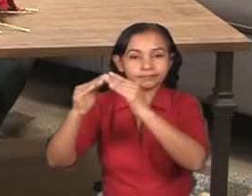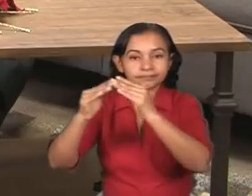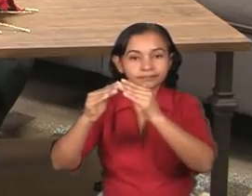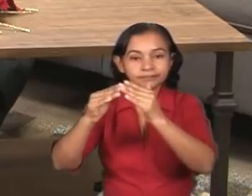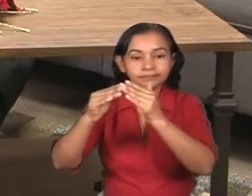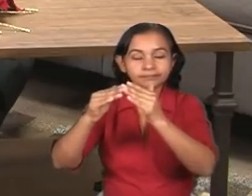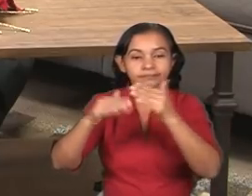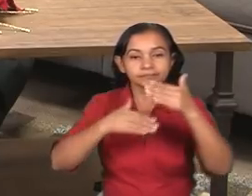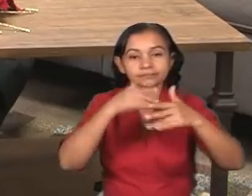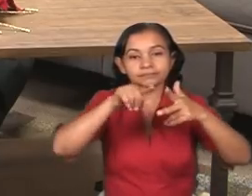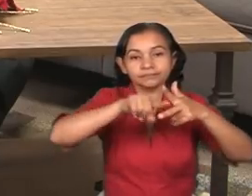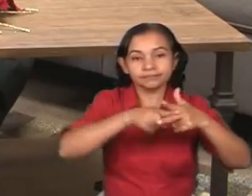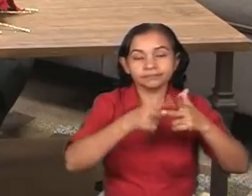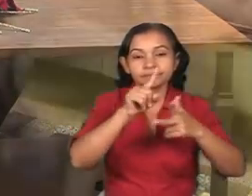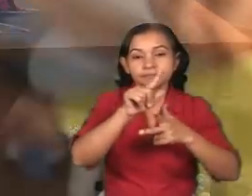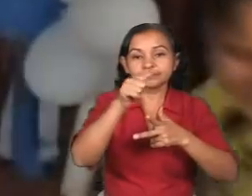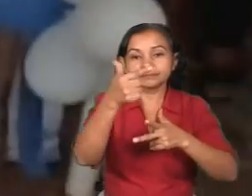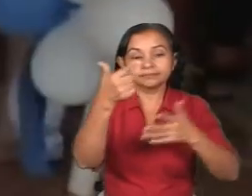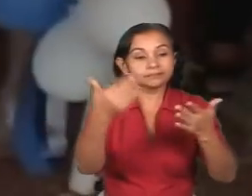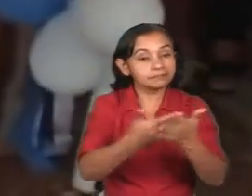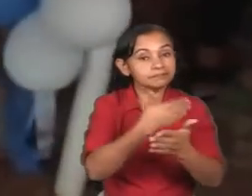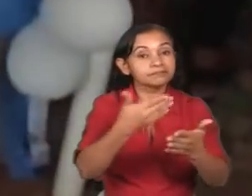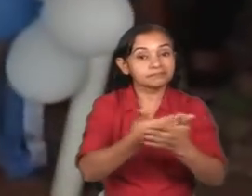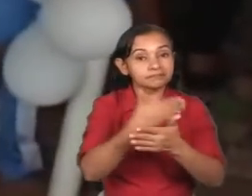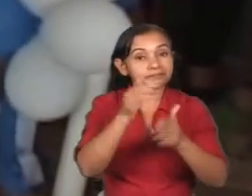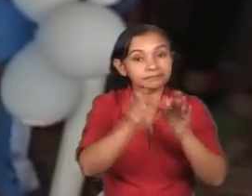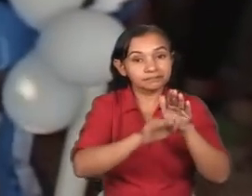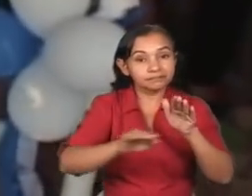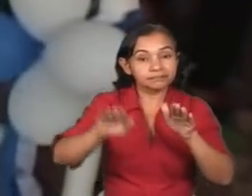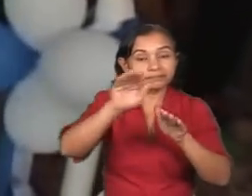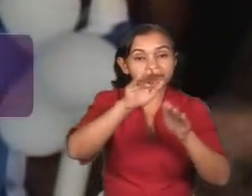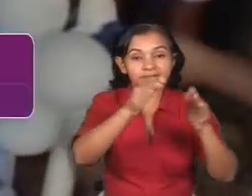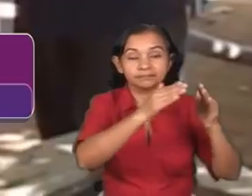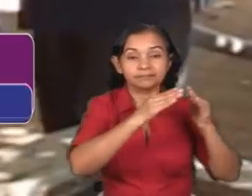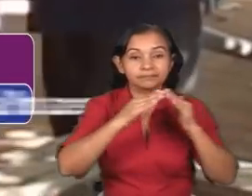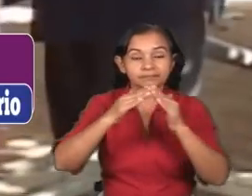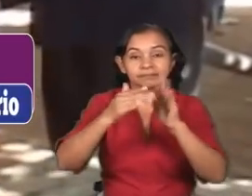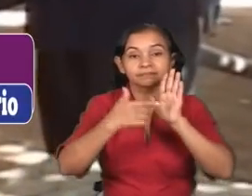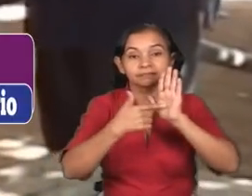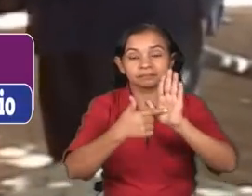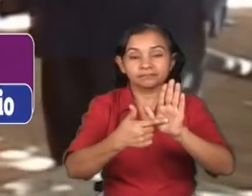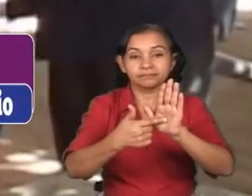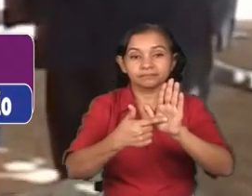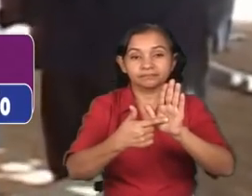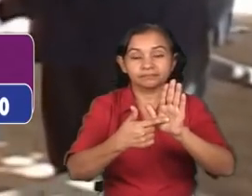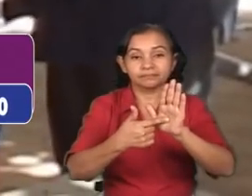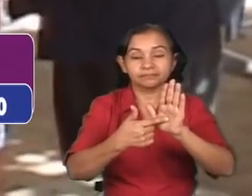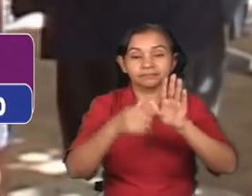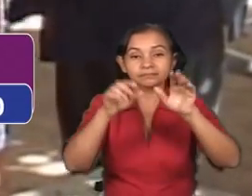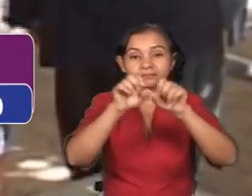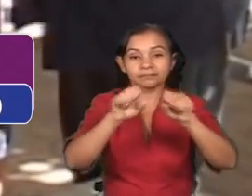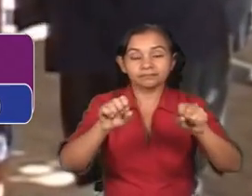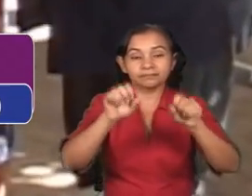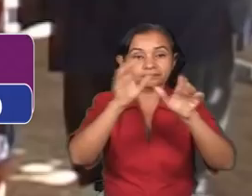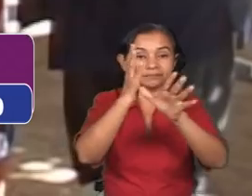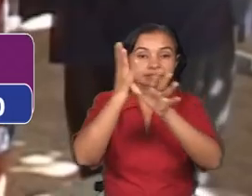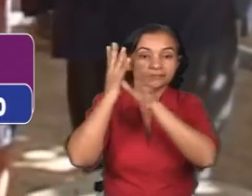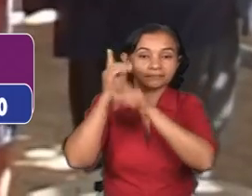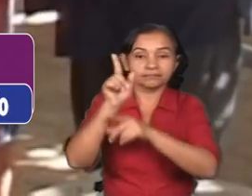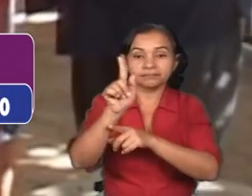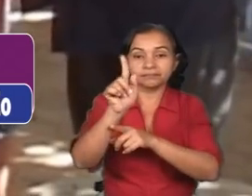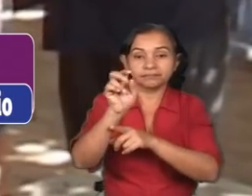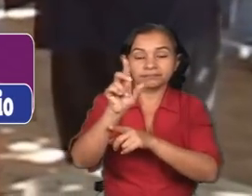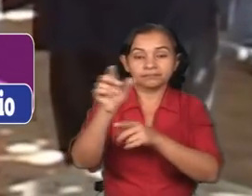en un proceso de iniciar 17 ciudades nuevas más. Y te estoy hablando de ciudades, por ejemplo, comenzando por San Juan del Sur, por Tola, por la